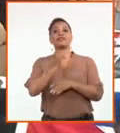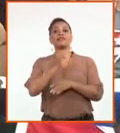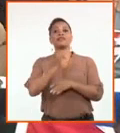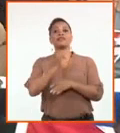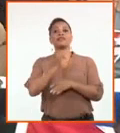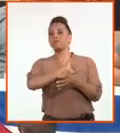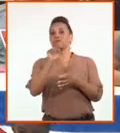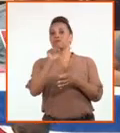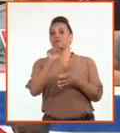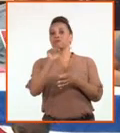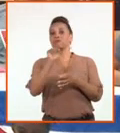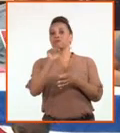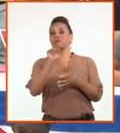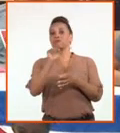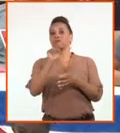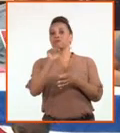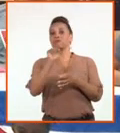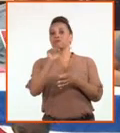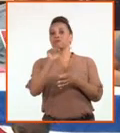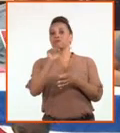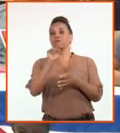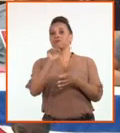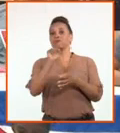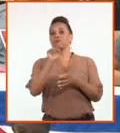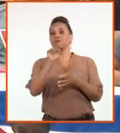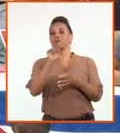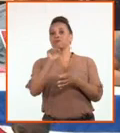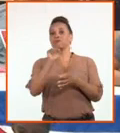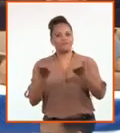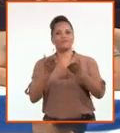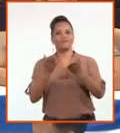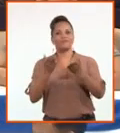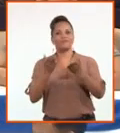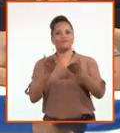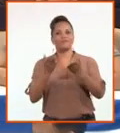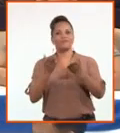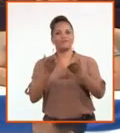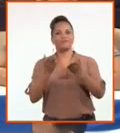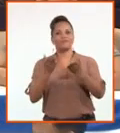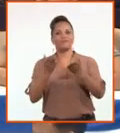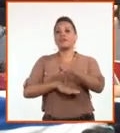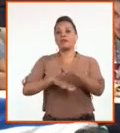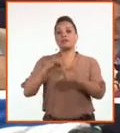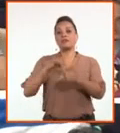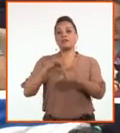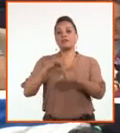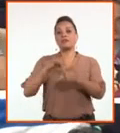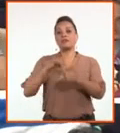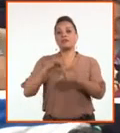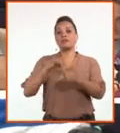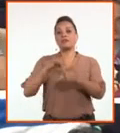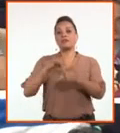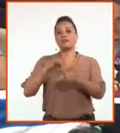estremezca, si no logramos que con ella también se estremezca el Comité de Base de la Unión de Jóvenes Comunistas,